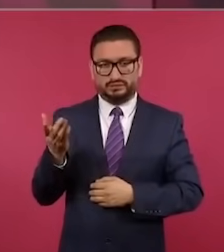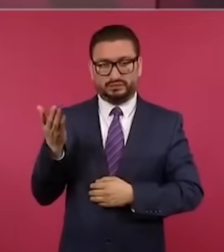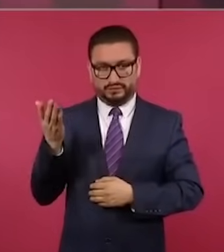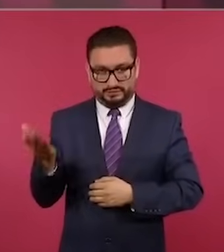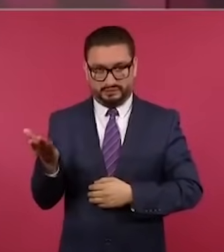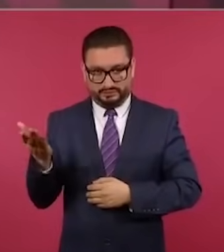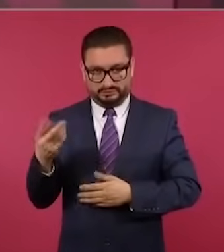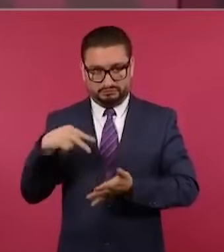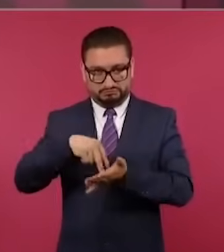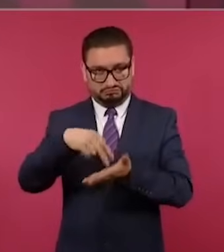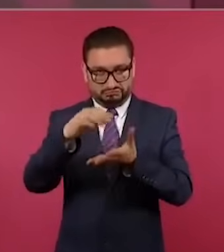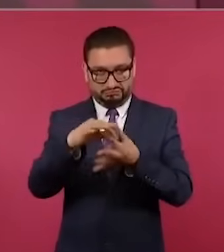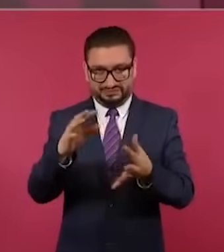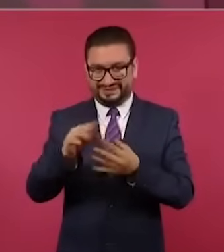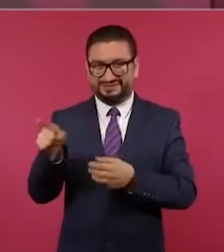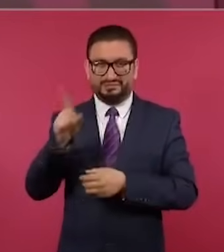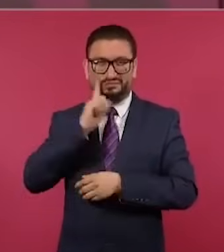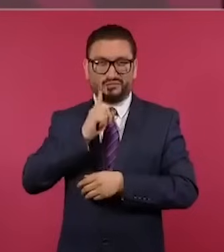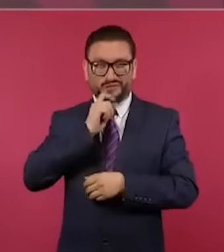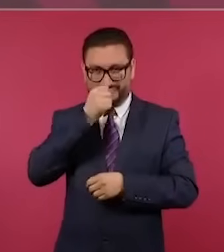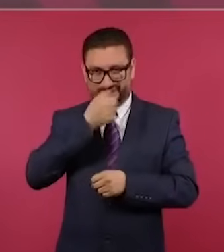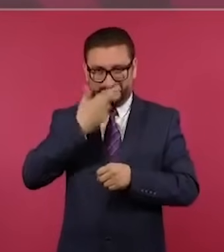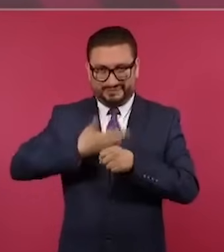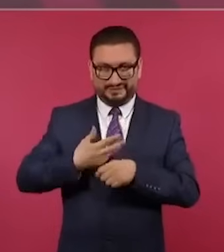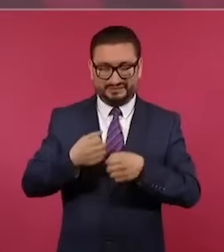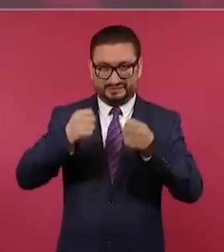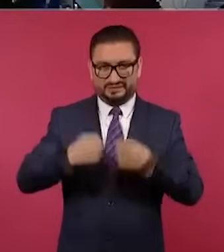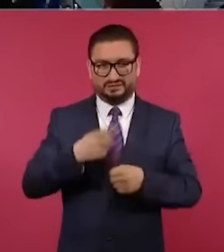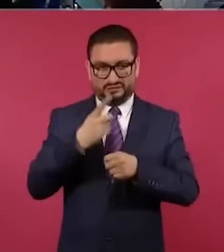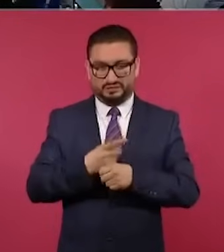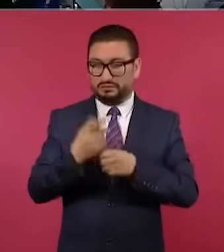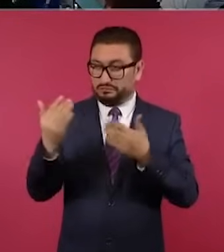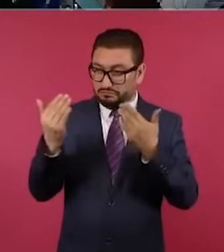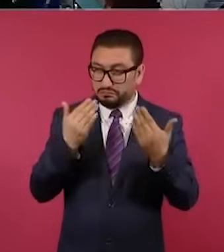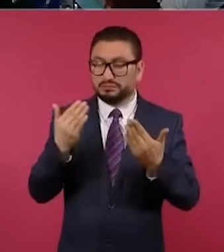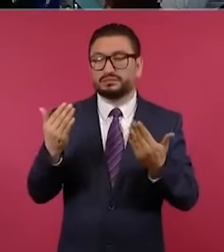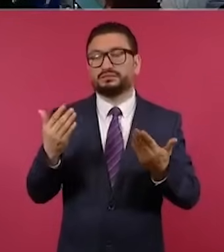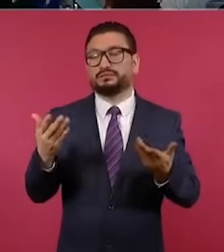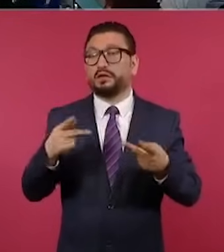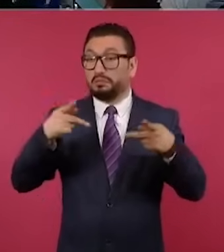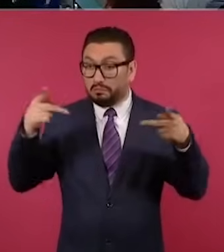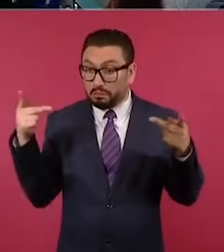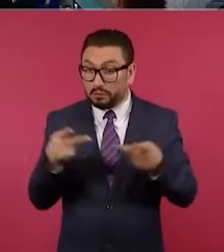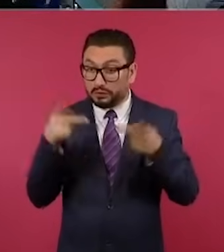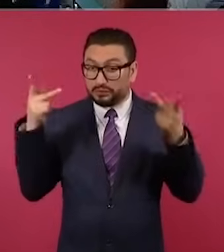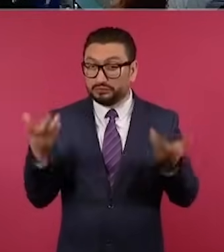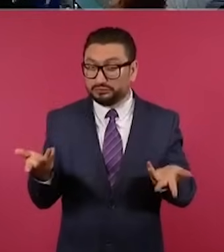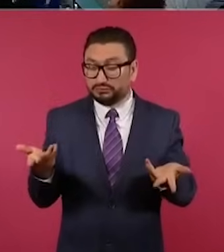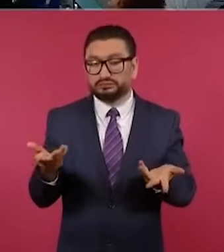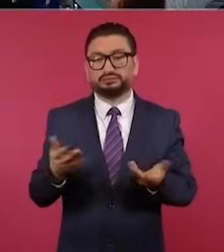nos diga la secretaria de Seguridad. Si hay coincidencia en esa cifra. Sí, sí hay coincidencia.